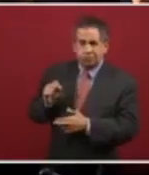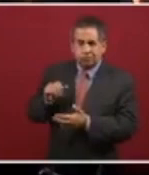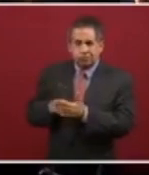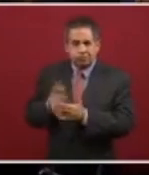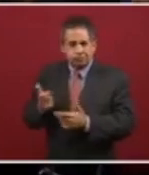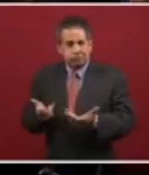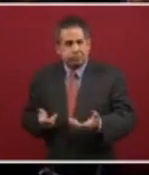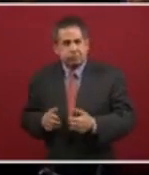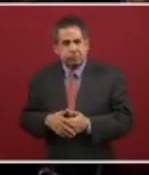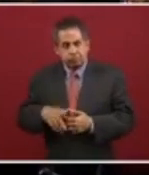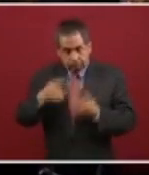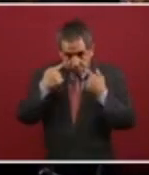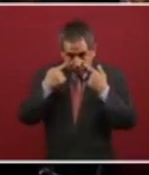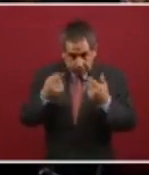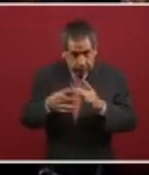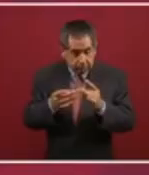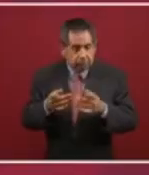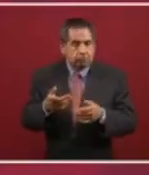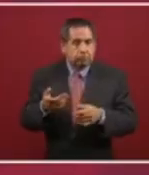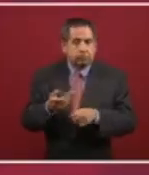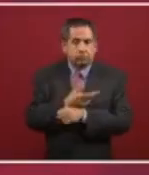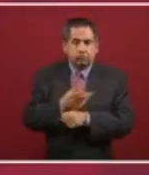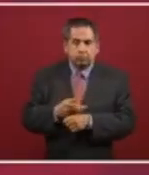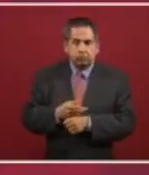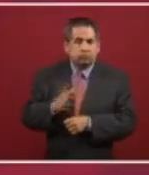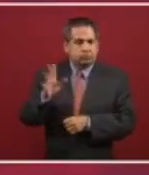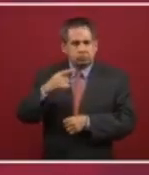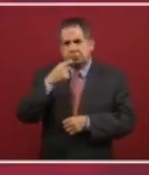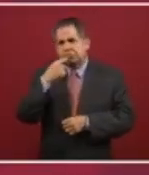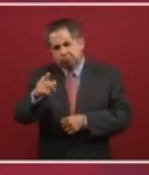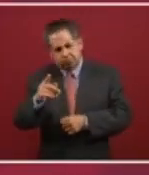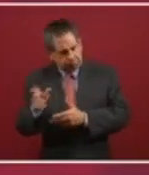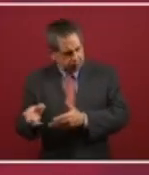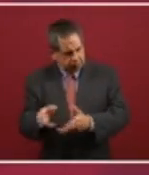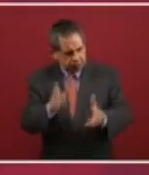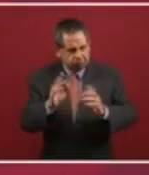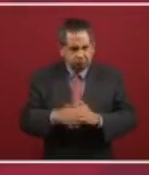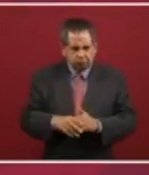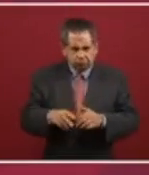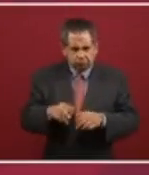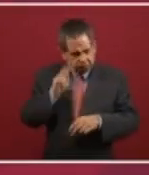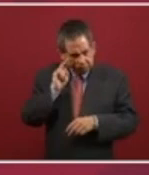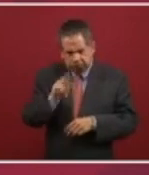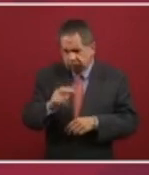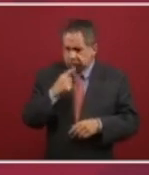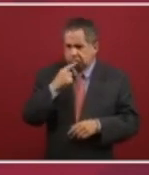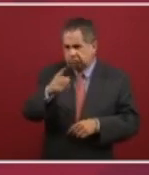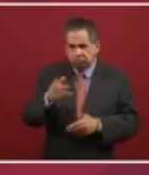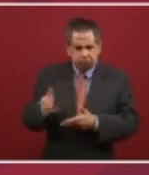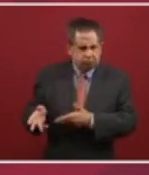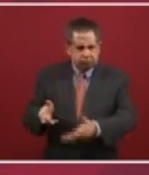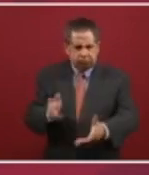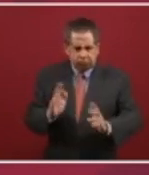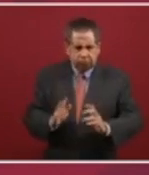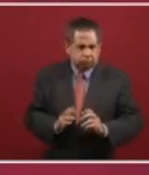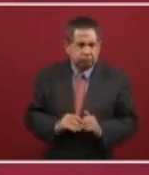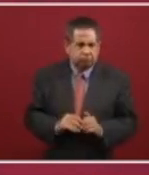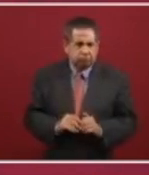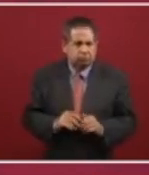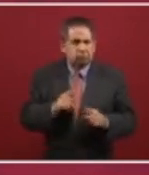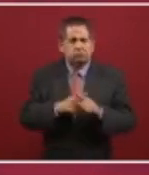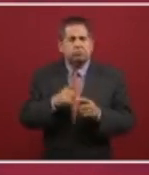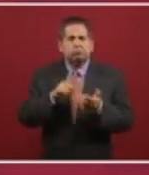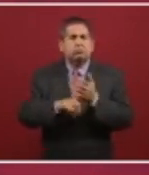legalmente, y si hay impugnaciones, que se vean en las